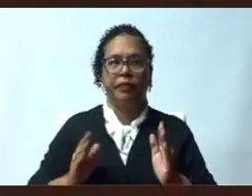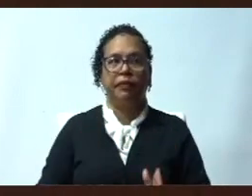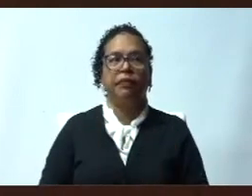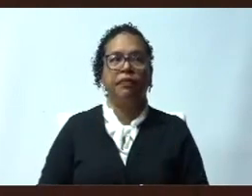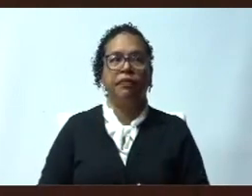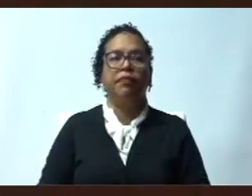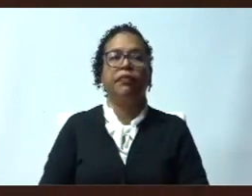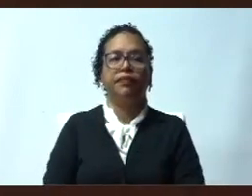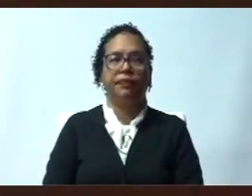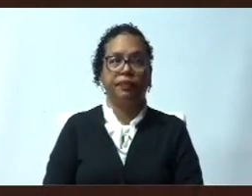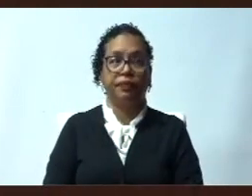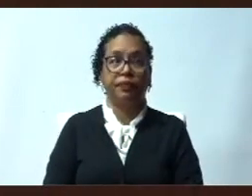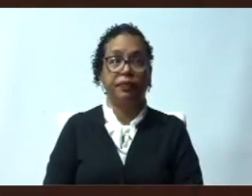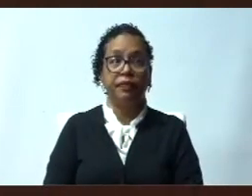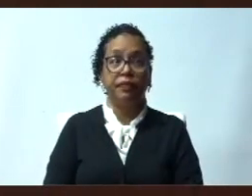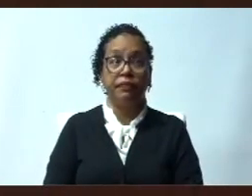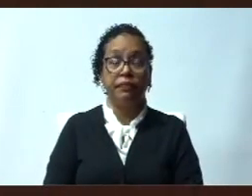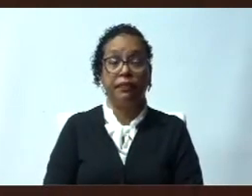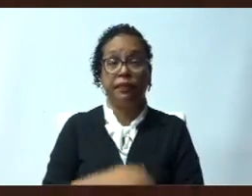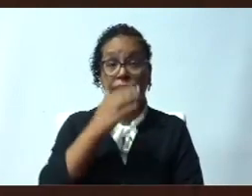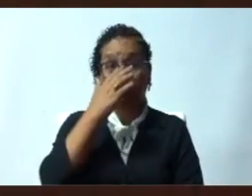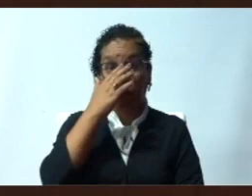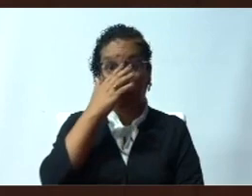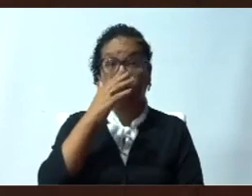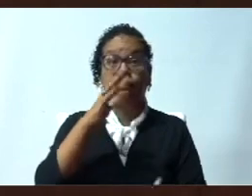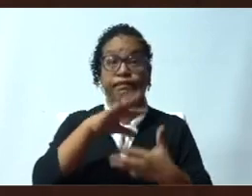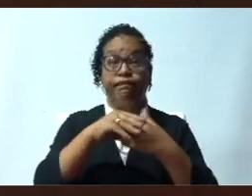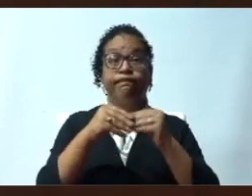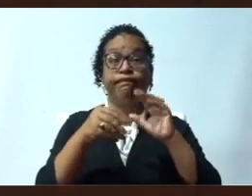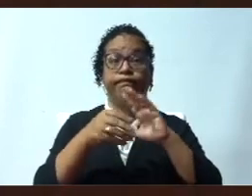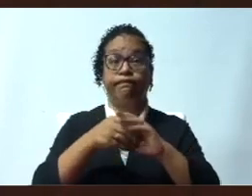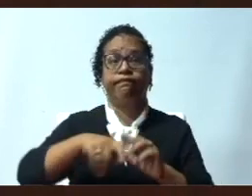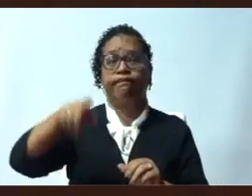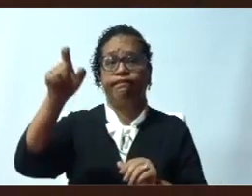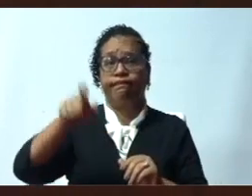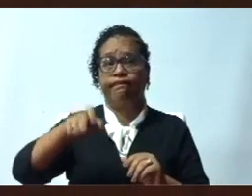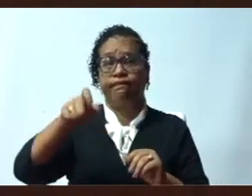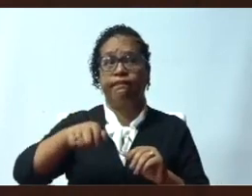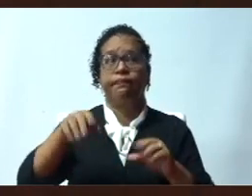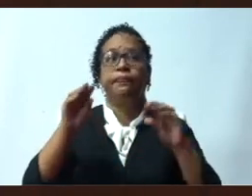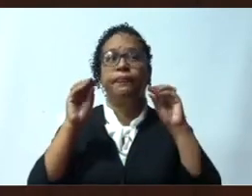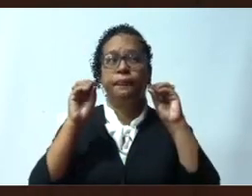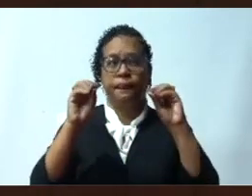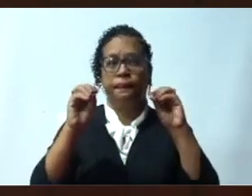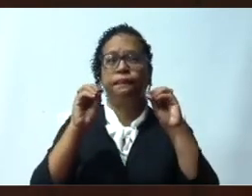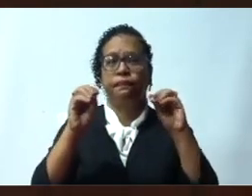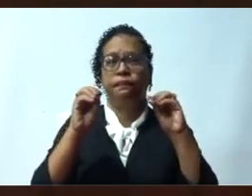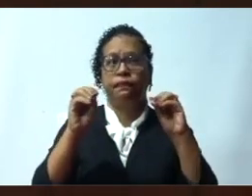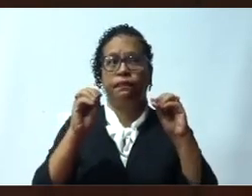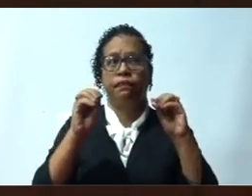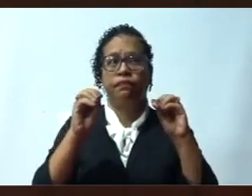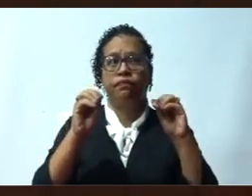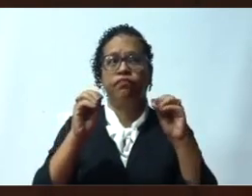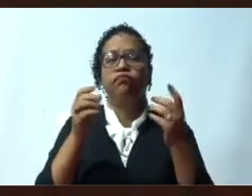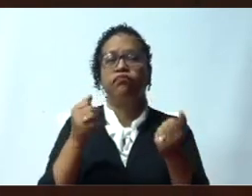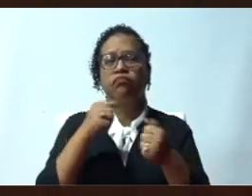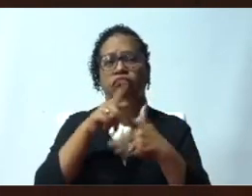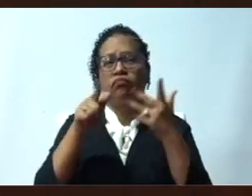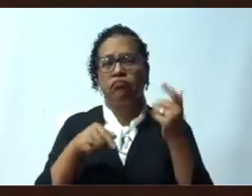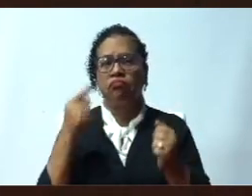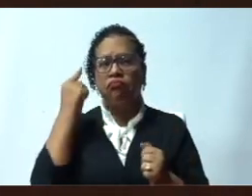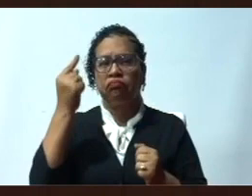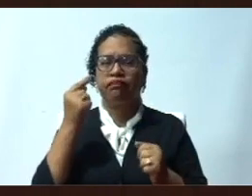Hablar de la necesidad de la enseñanza en nuestro país quizás sea un tema que para algunos redunden,